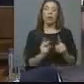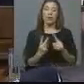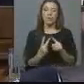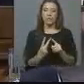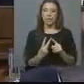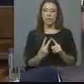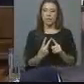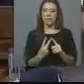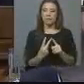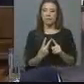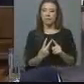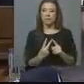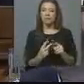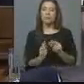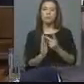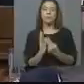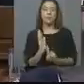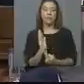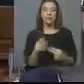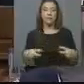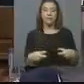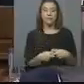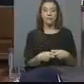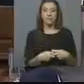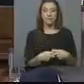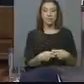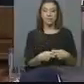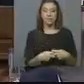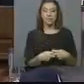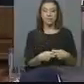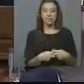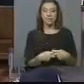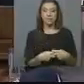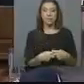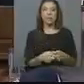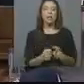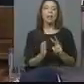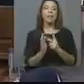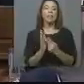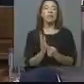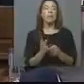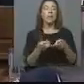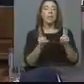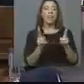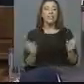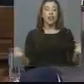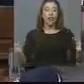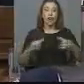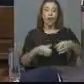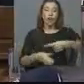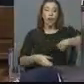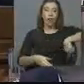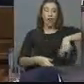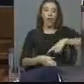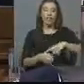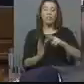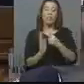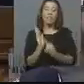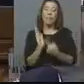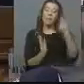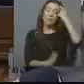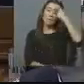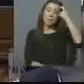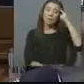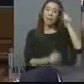que, y lo hemos dicho, que esta es una reforma sindical, es una reforma en el plano de los derechos colectivos. Esta es una reforma que está pensada para